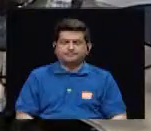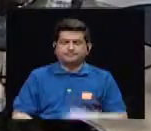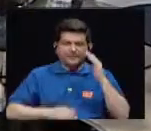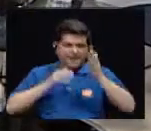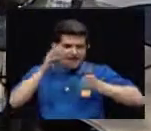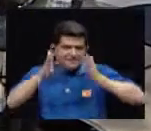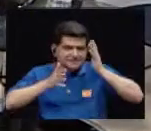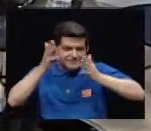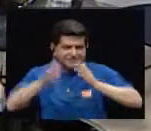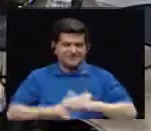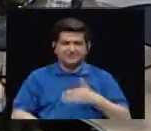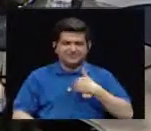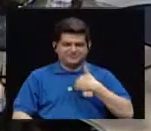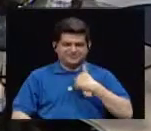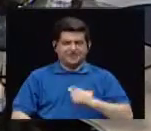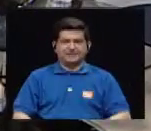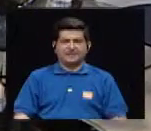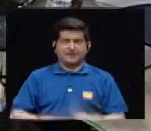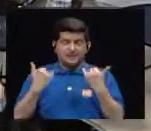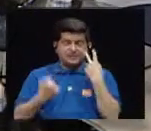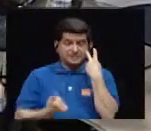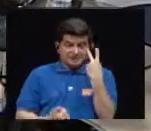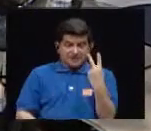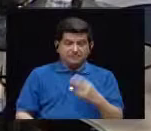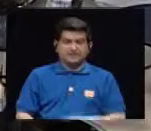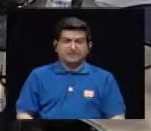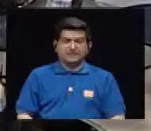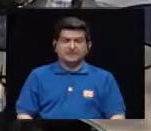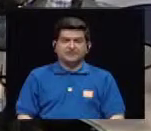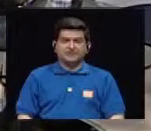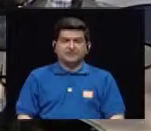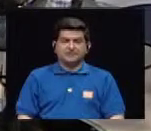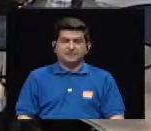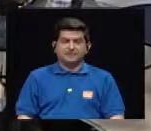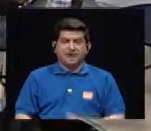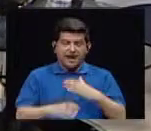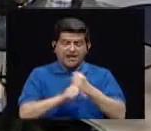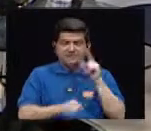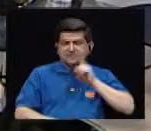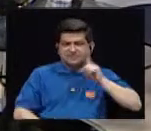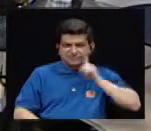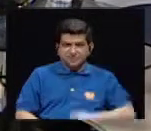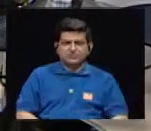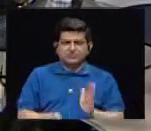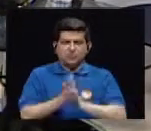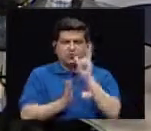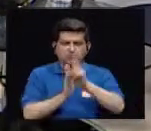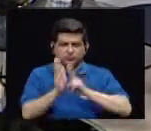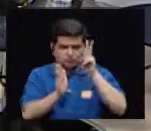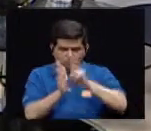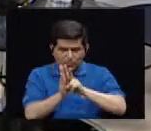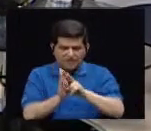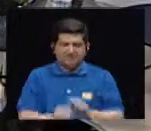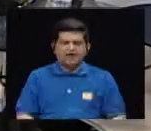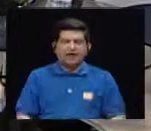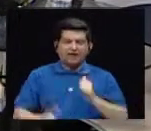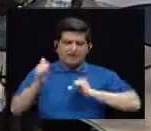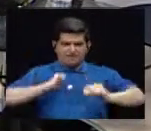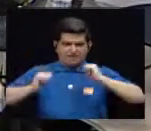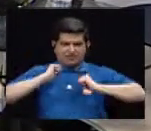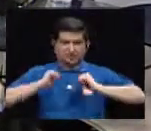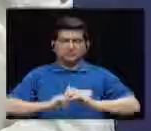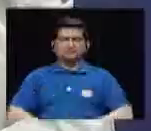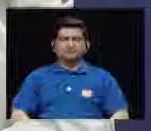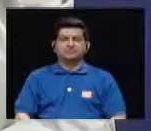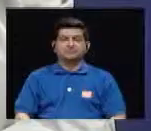de la creación, ya vimos creador de ficción, documental,